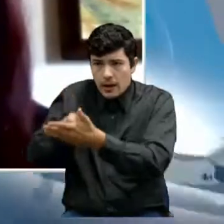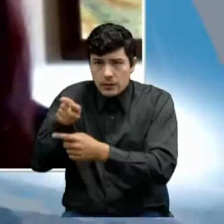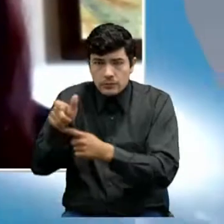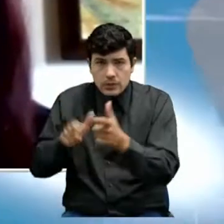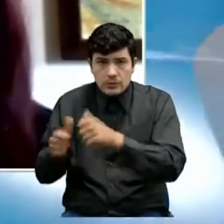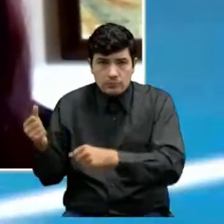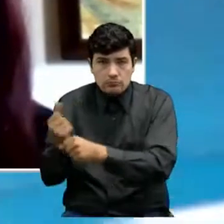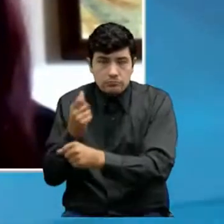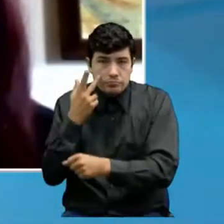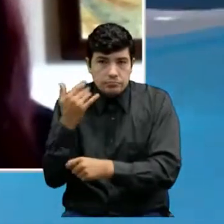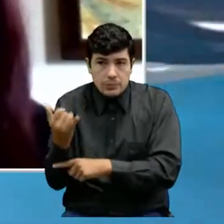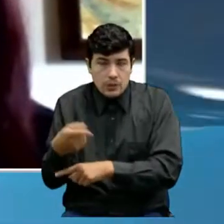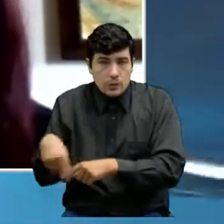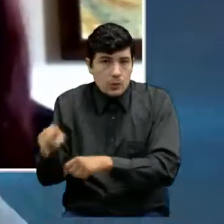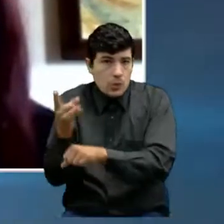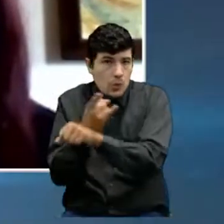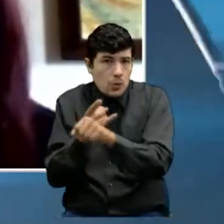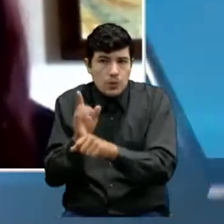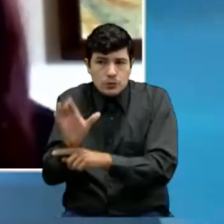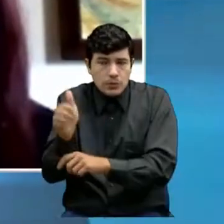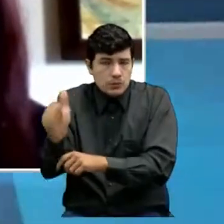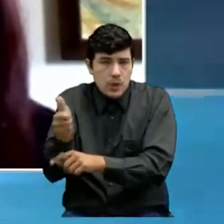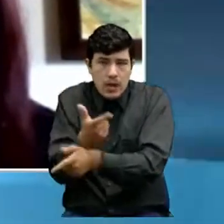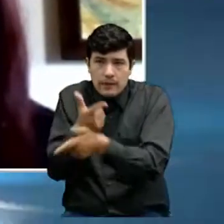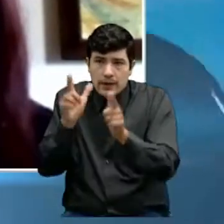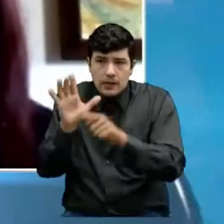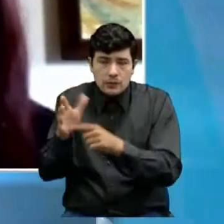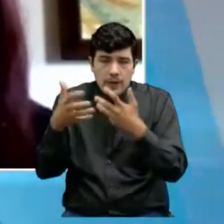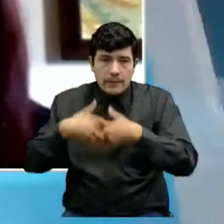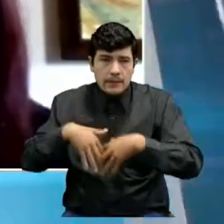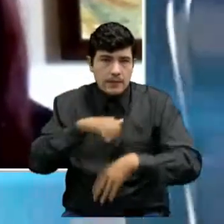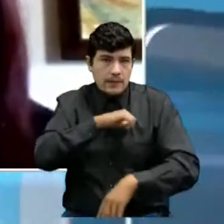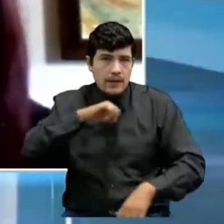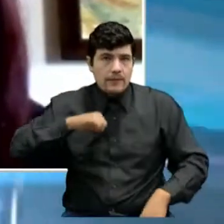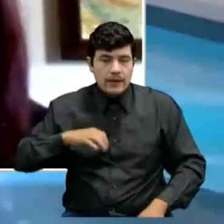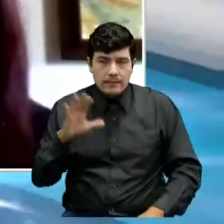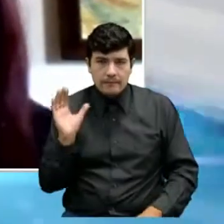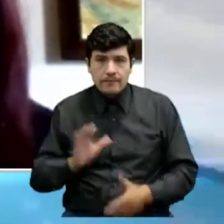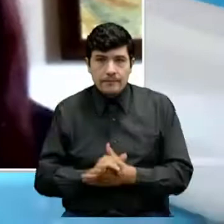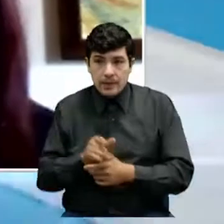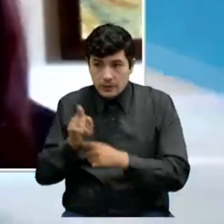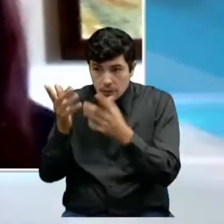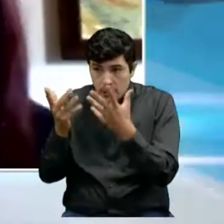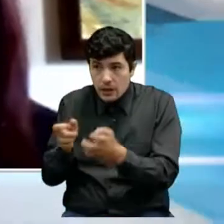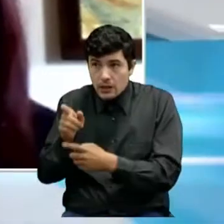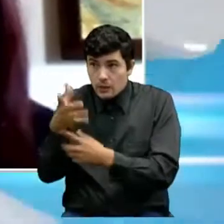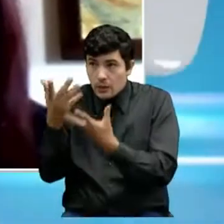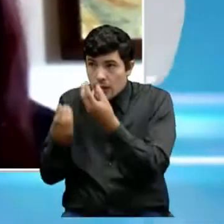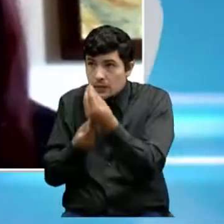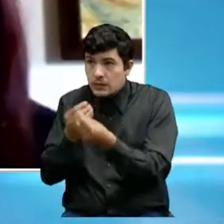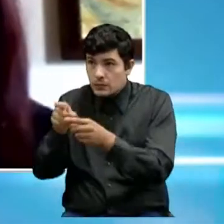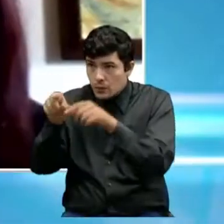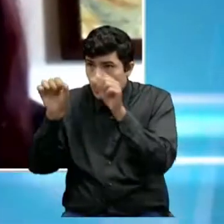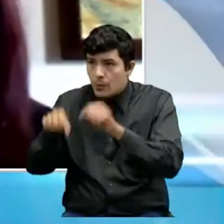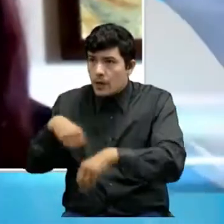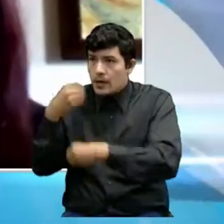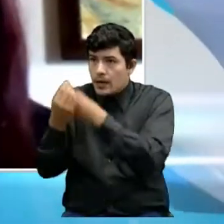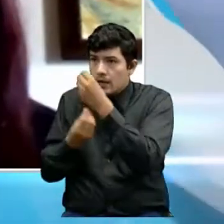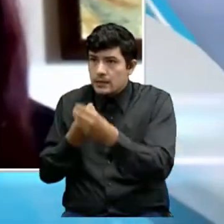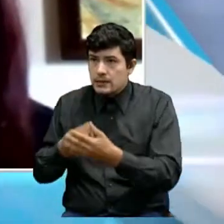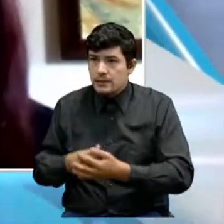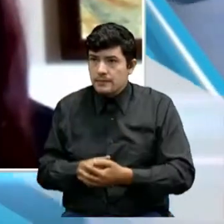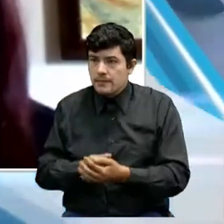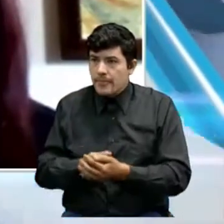de, pues es la libertad de la empresa privada. Si tiene la forma y quiere hacerlo, pues lo puede hacer. No le